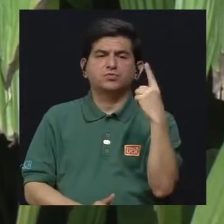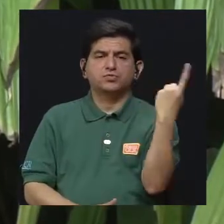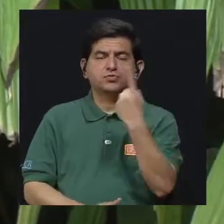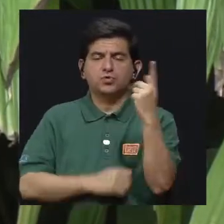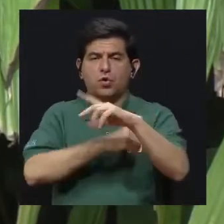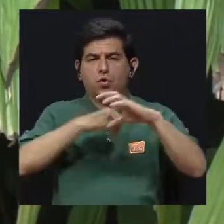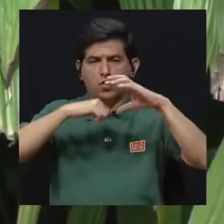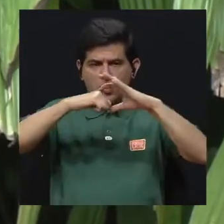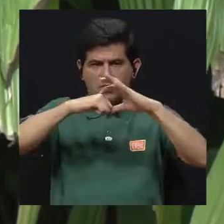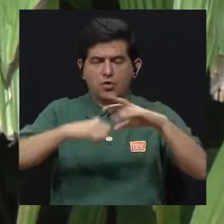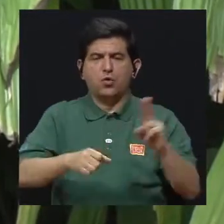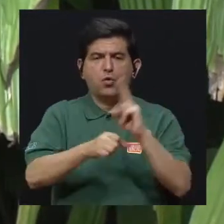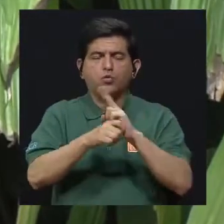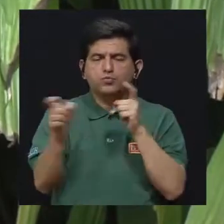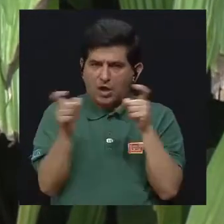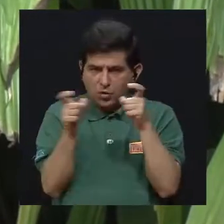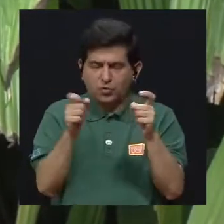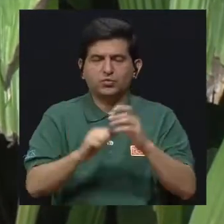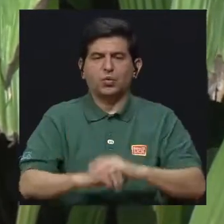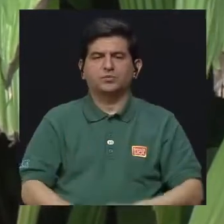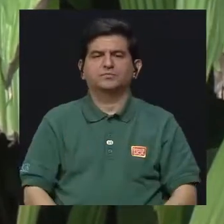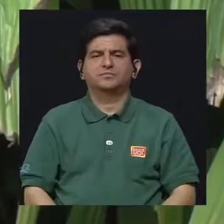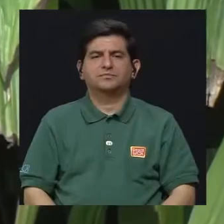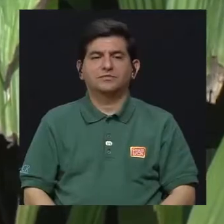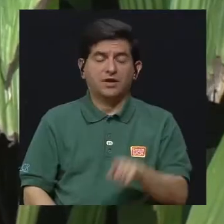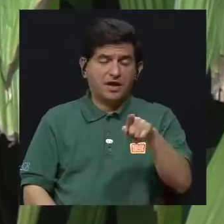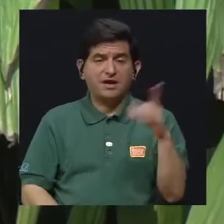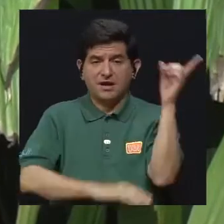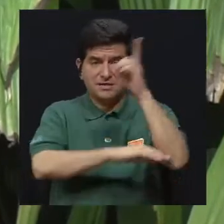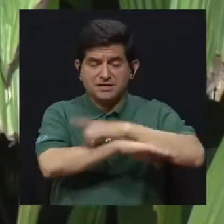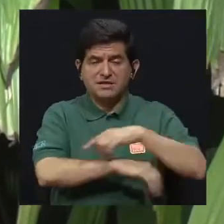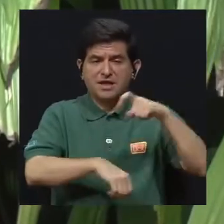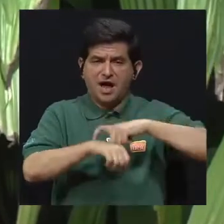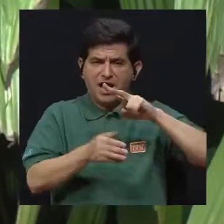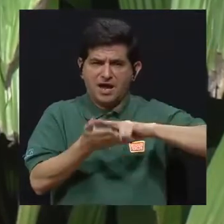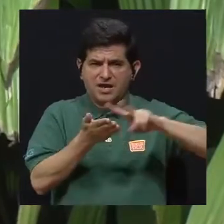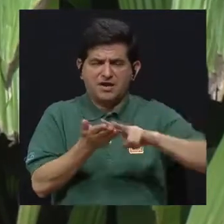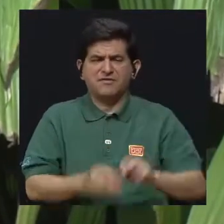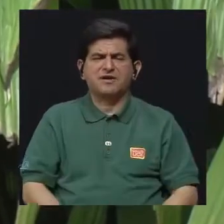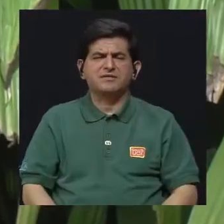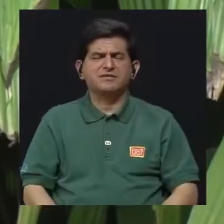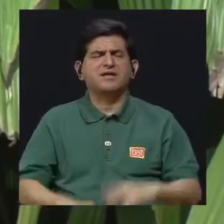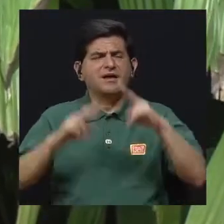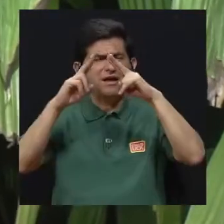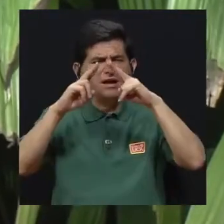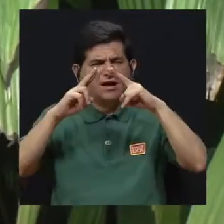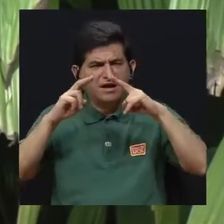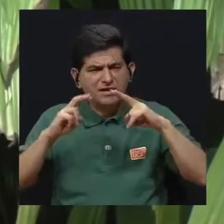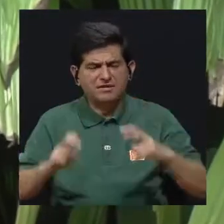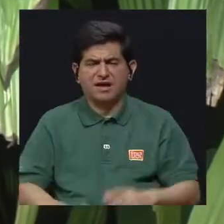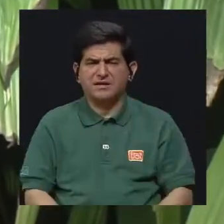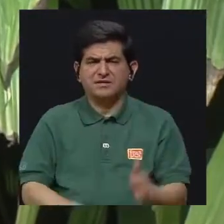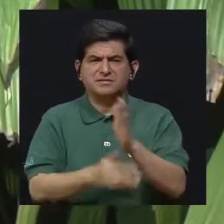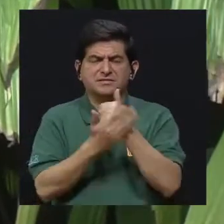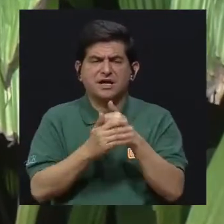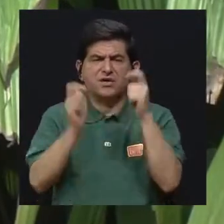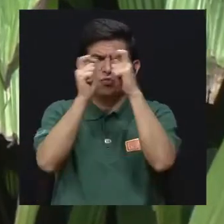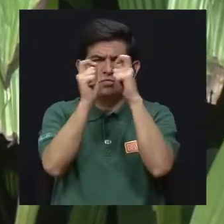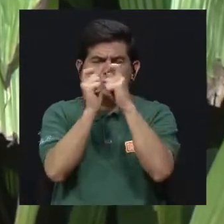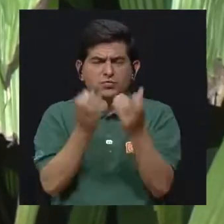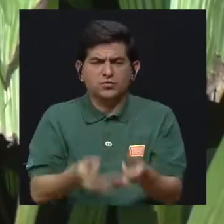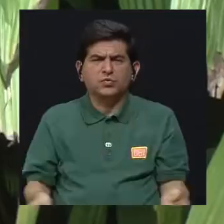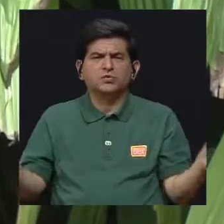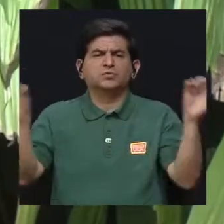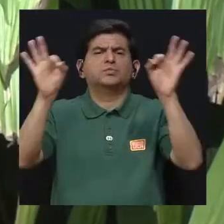solo planeta, consume con moderación. En el marco de esta fecha, en Era Verde, deseamos realizar un recuento sobre algunos de los puntos